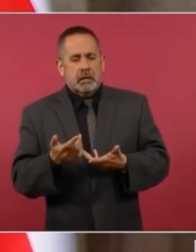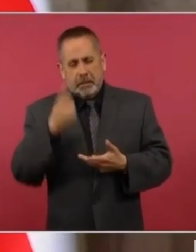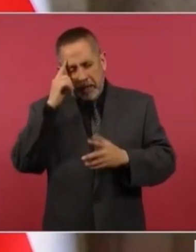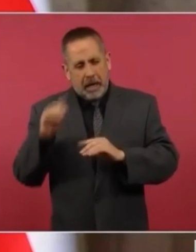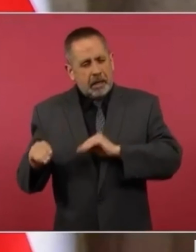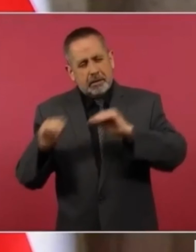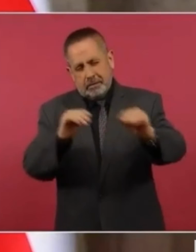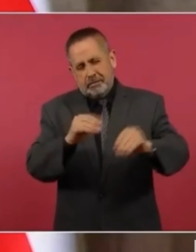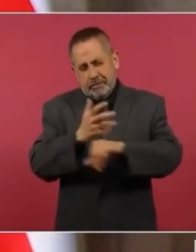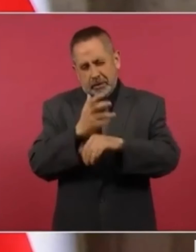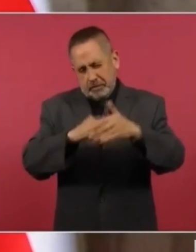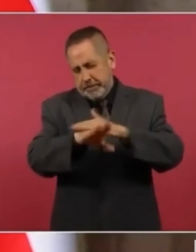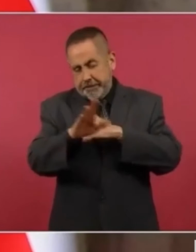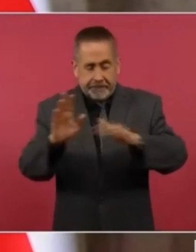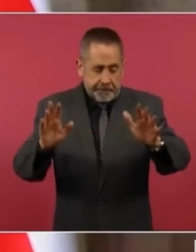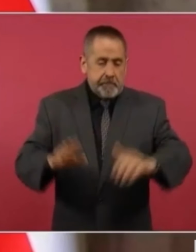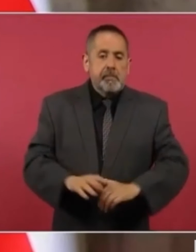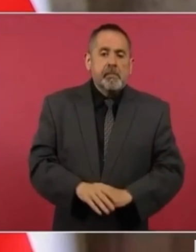llevarlos al norte.